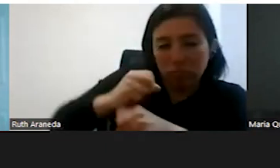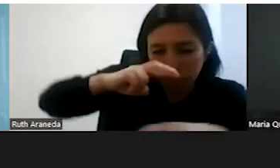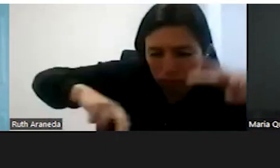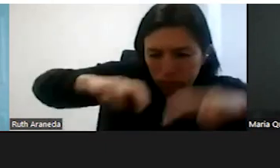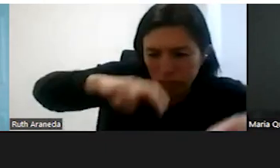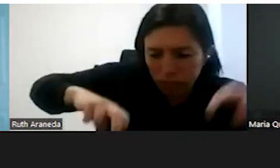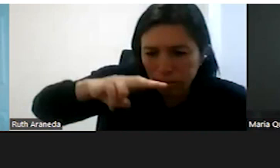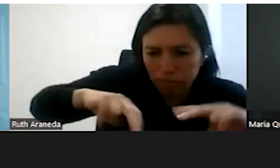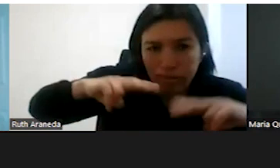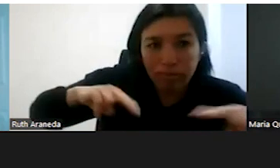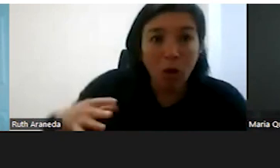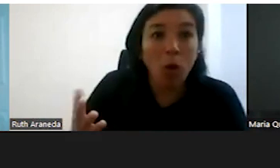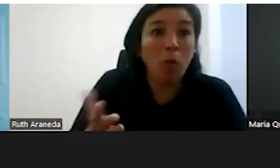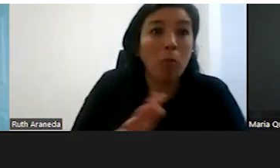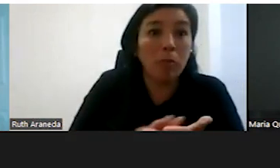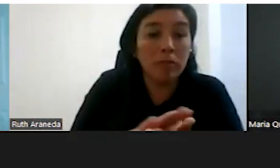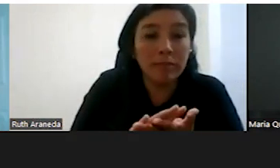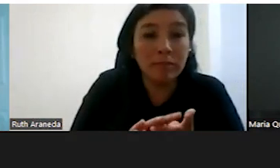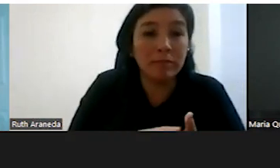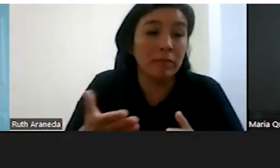comunidades, sobre todo a las comunidades más aledañas.